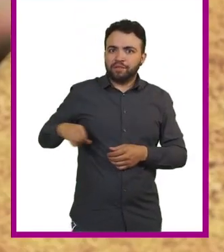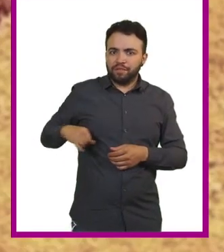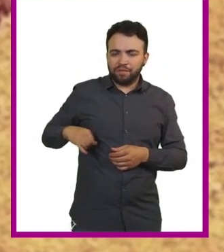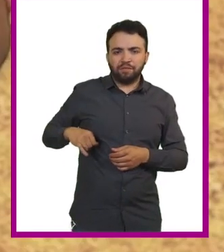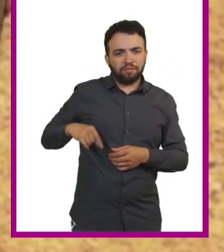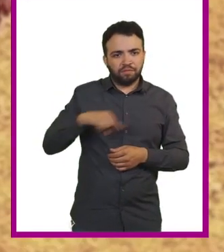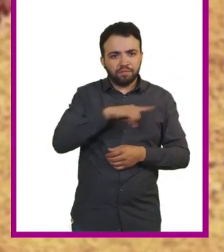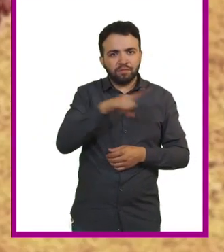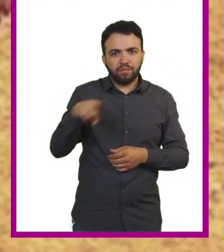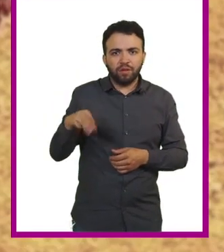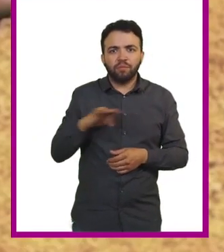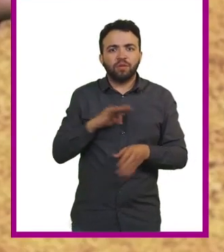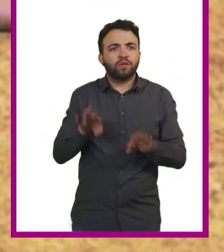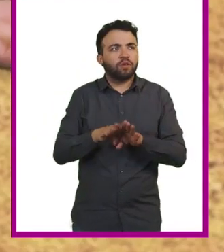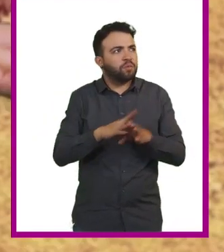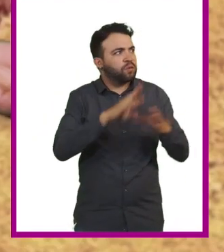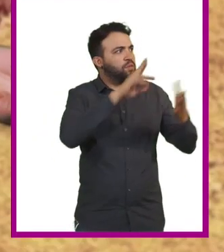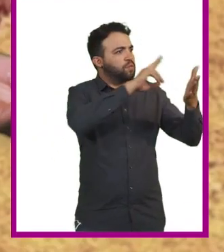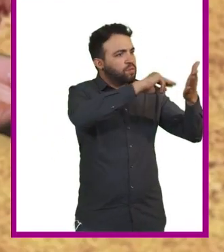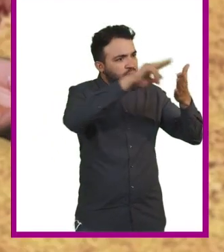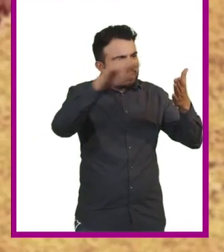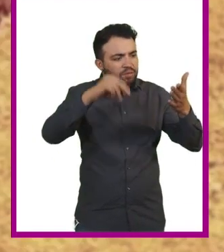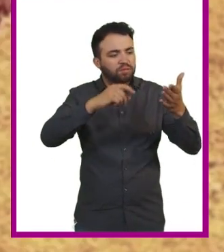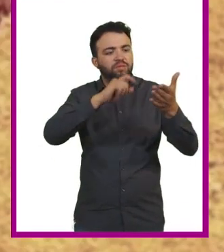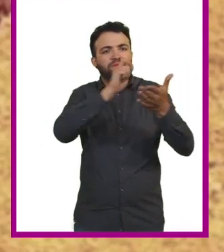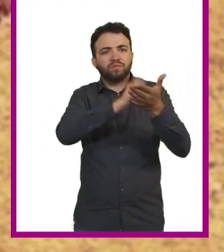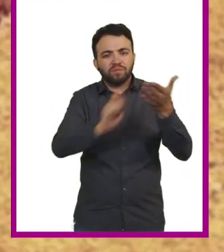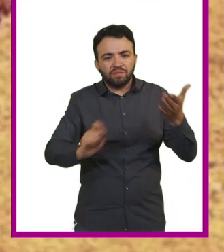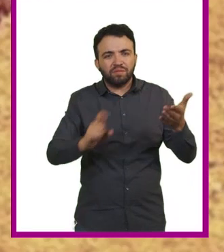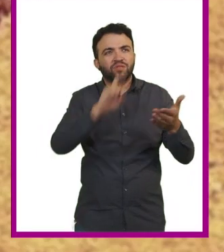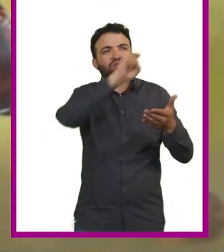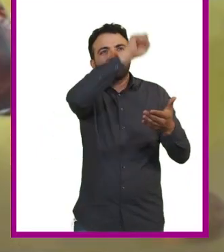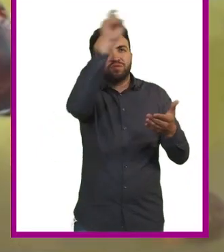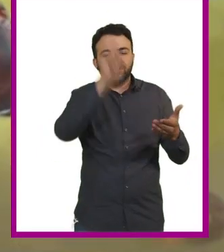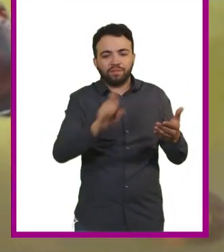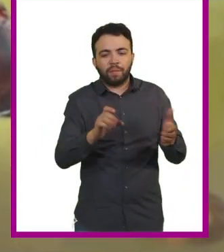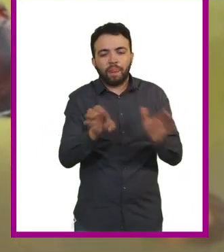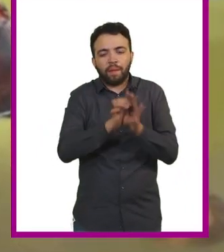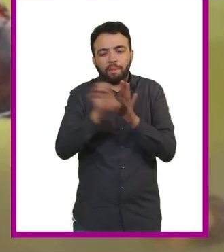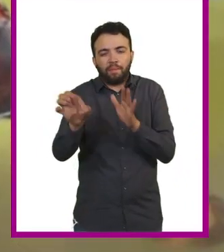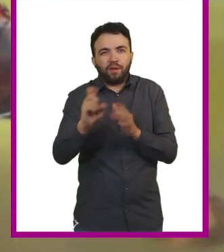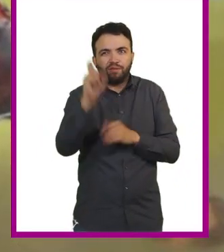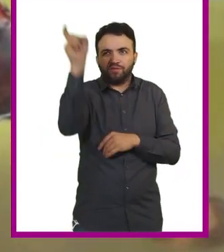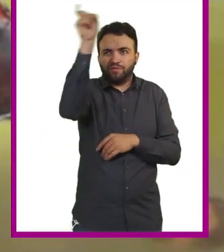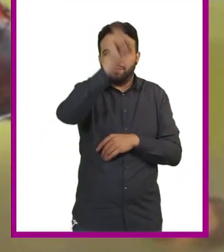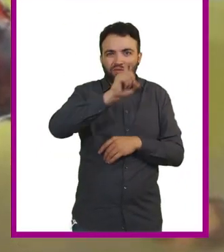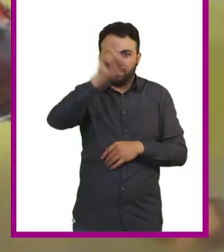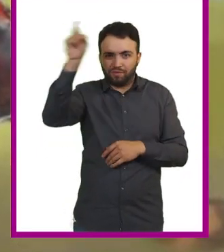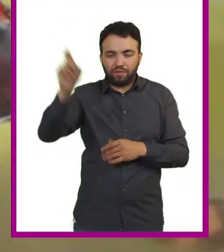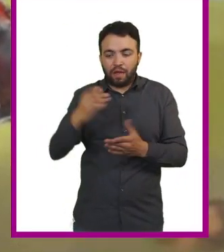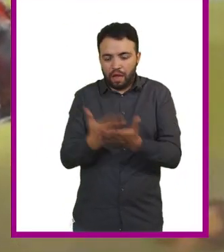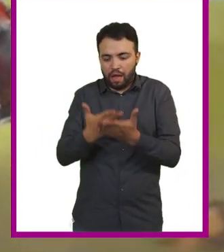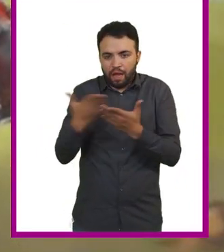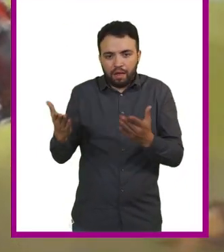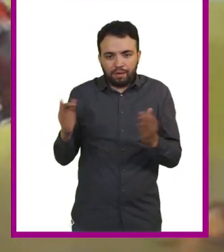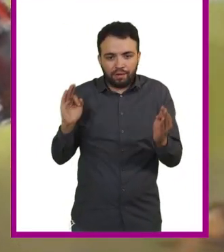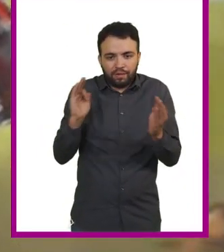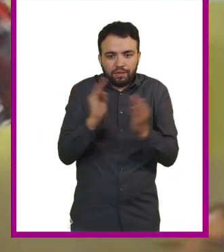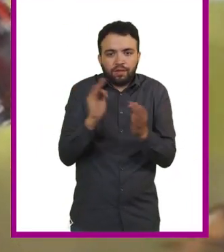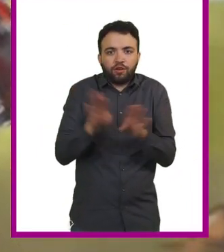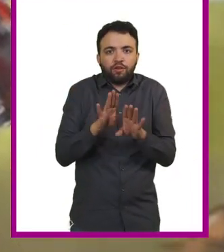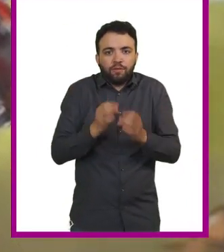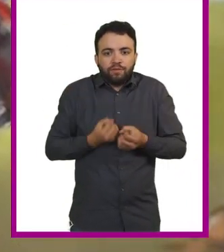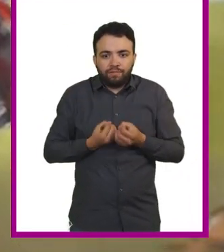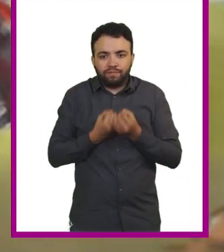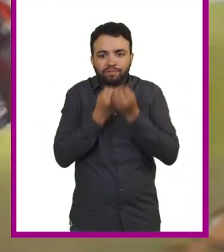a través de la pintura en muros, paredes y bardas. El graffiti, por ejemplo, es una manifestación contemporánea muy cercana en